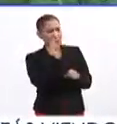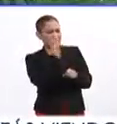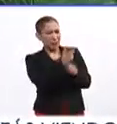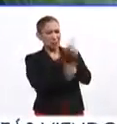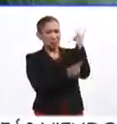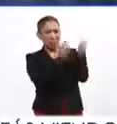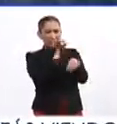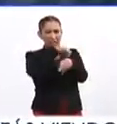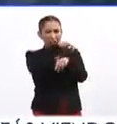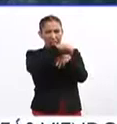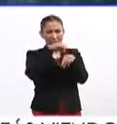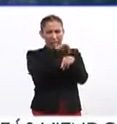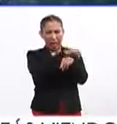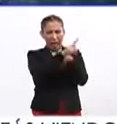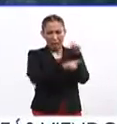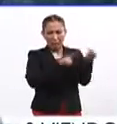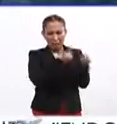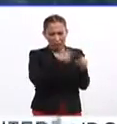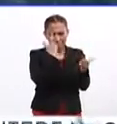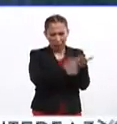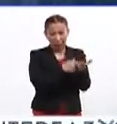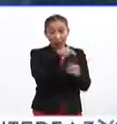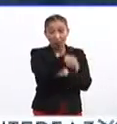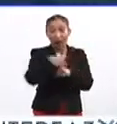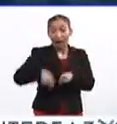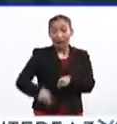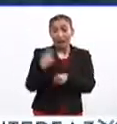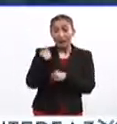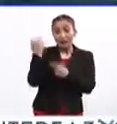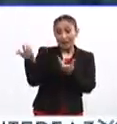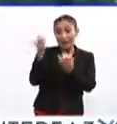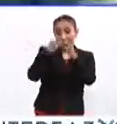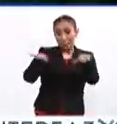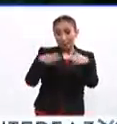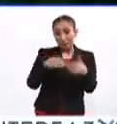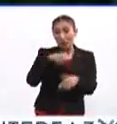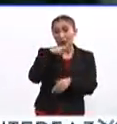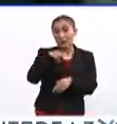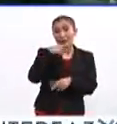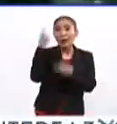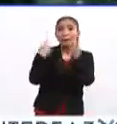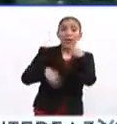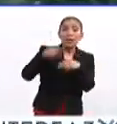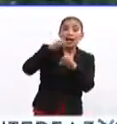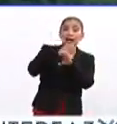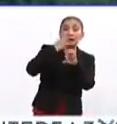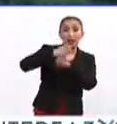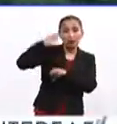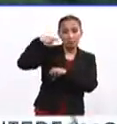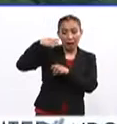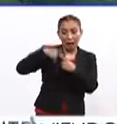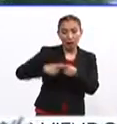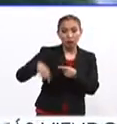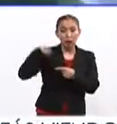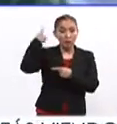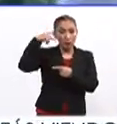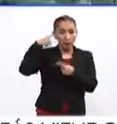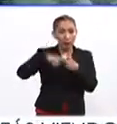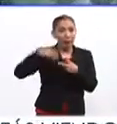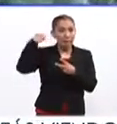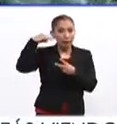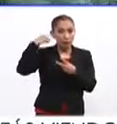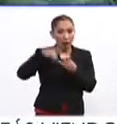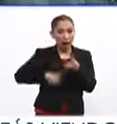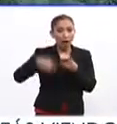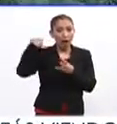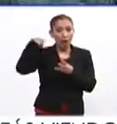de plagas. Aquí en nuestro país, las plantaciones de árboles navideños provienen de los estados de Veracruz, Puebla,